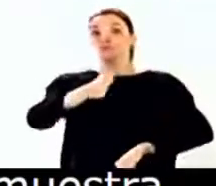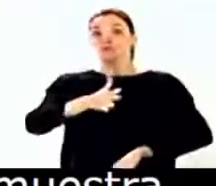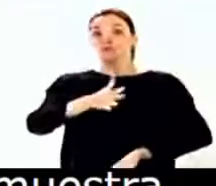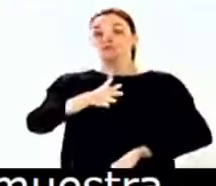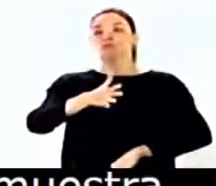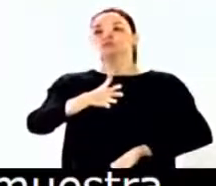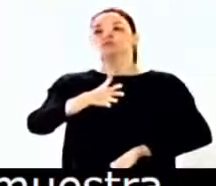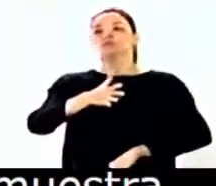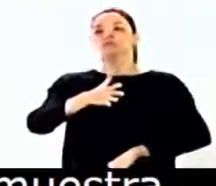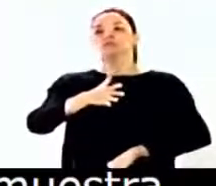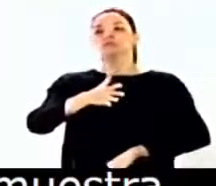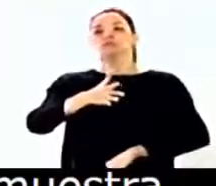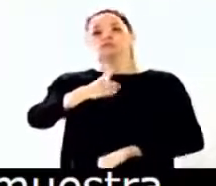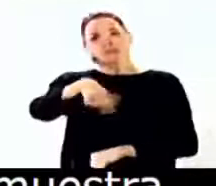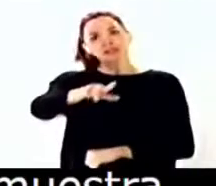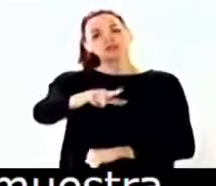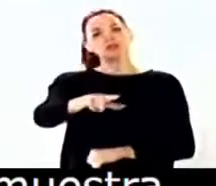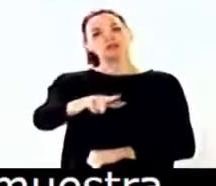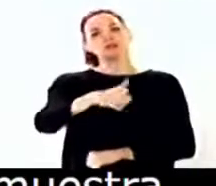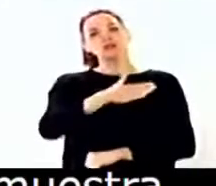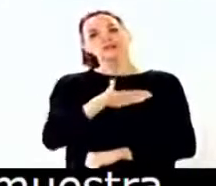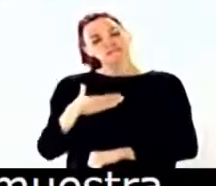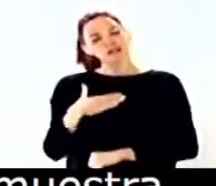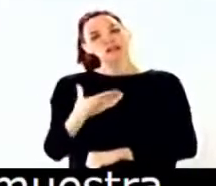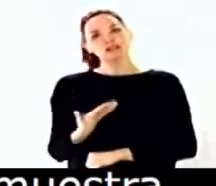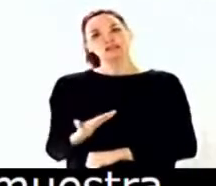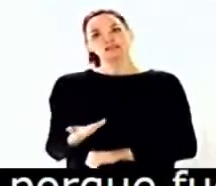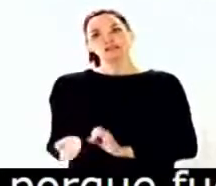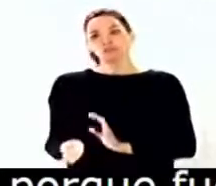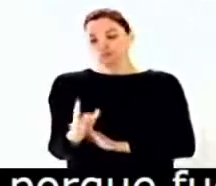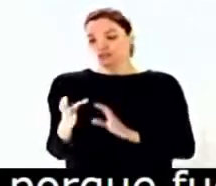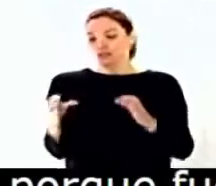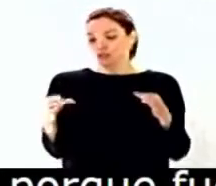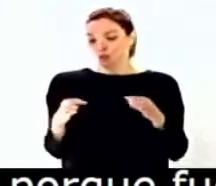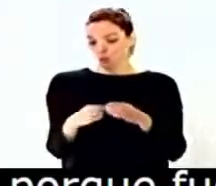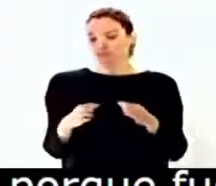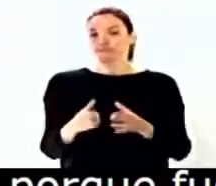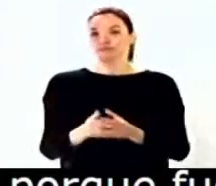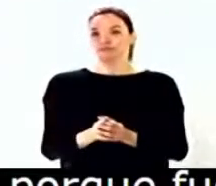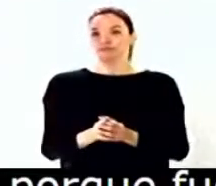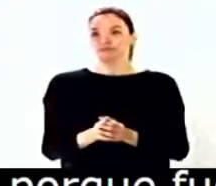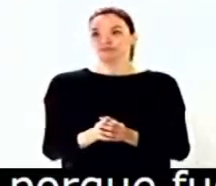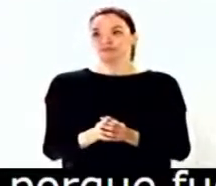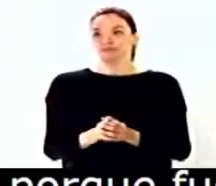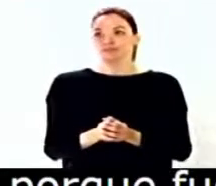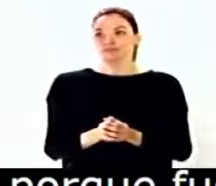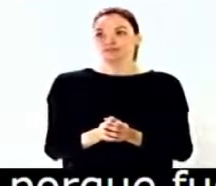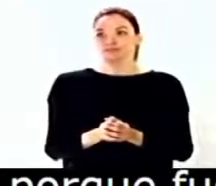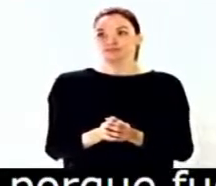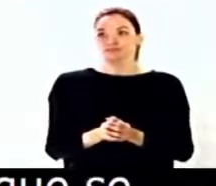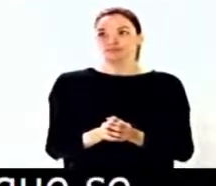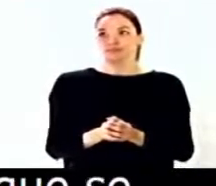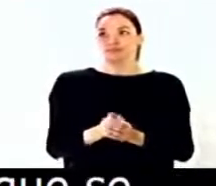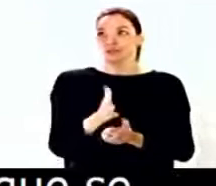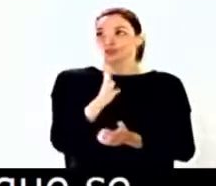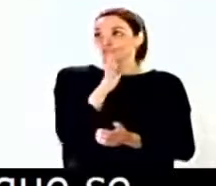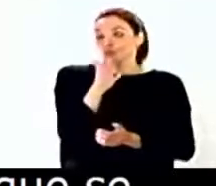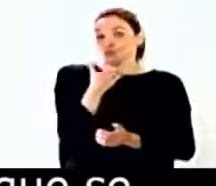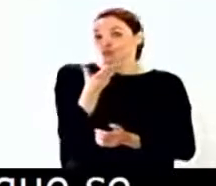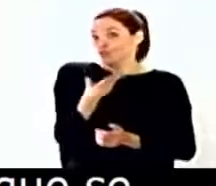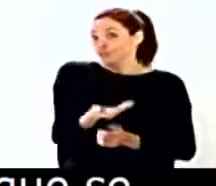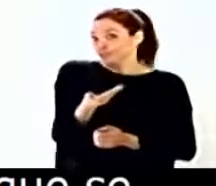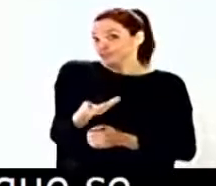que ha propiciado que se produzca dicha conferencia, porque entendemos que es esencial que las